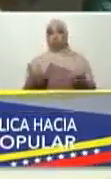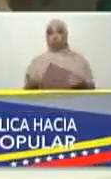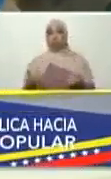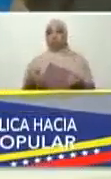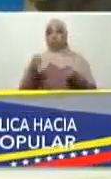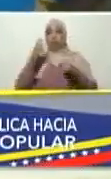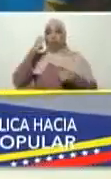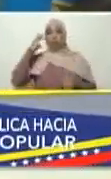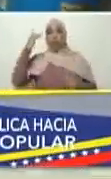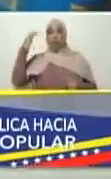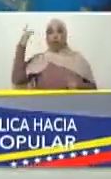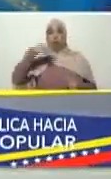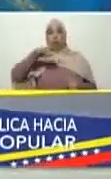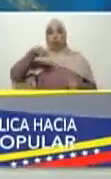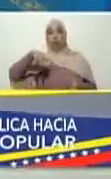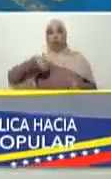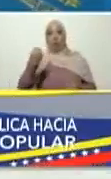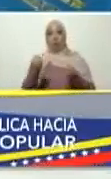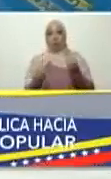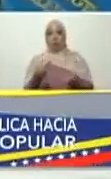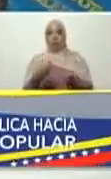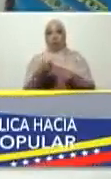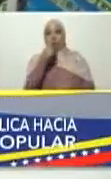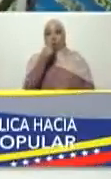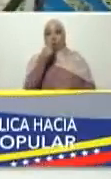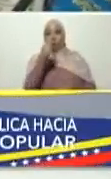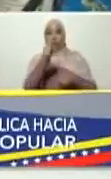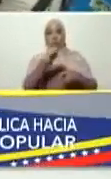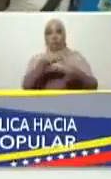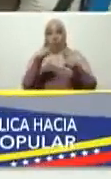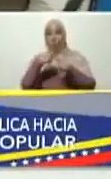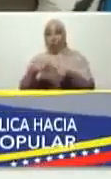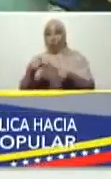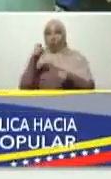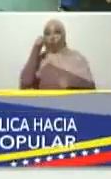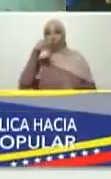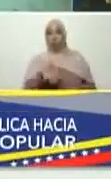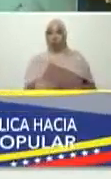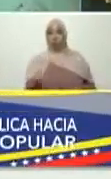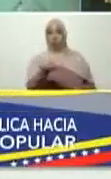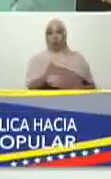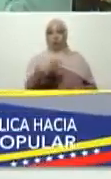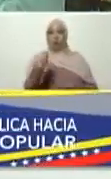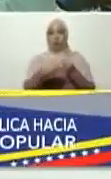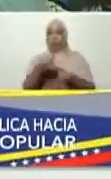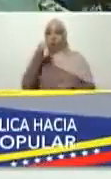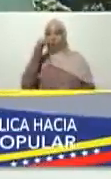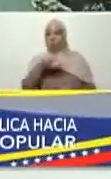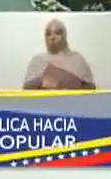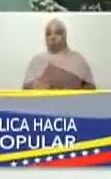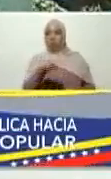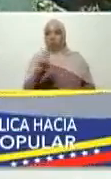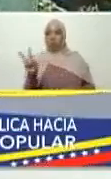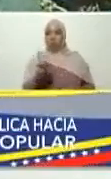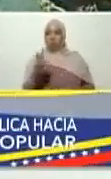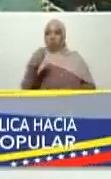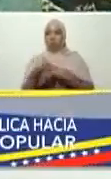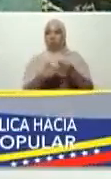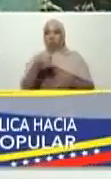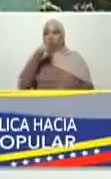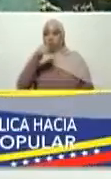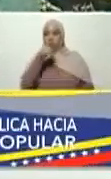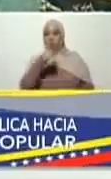imagínense si el maizal, si el panal, si el tojelice son referencias, el pueblo venezolano está diciendo